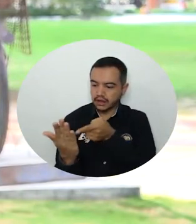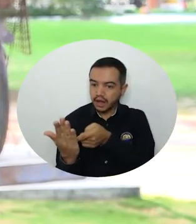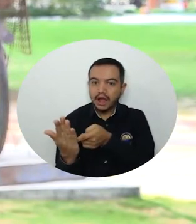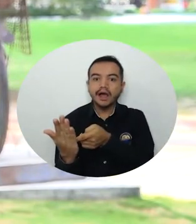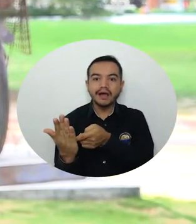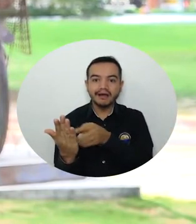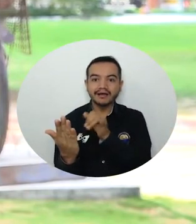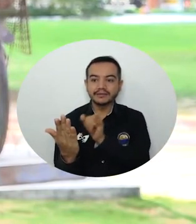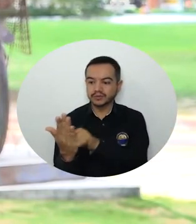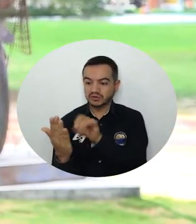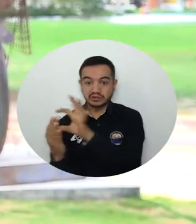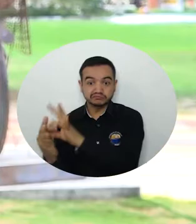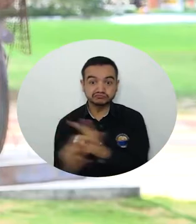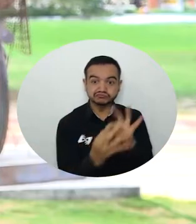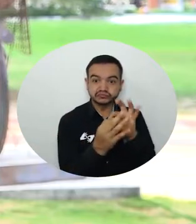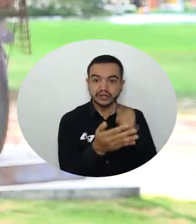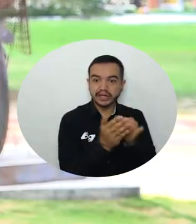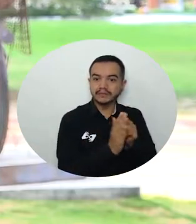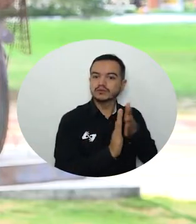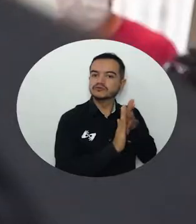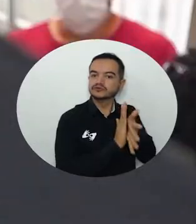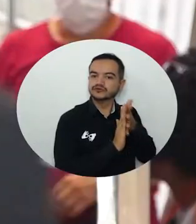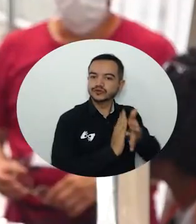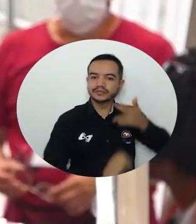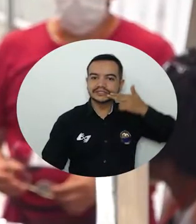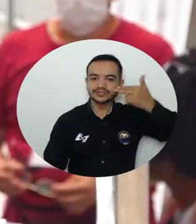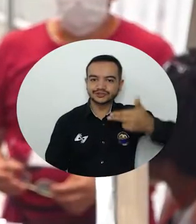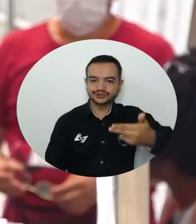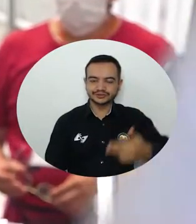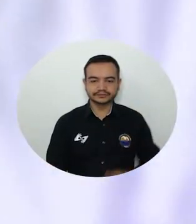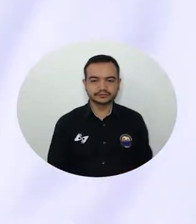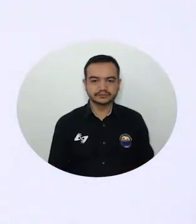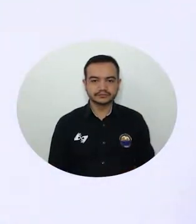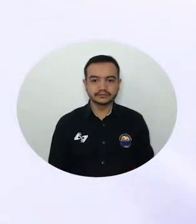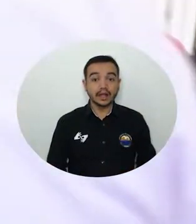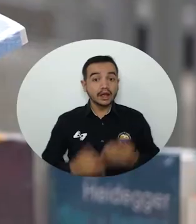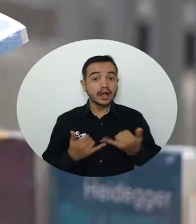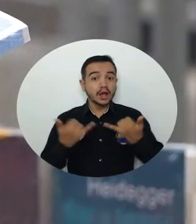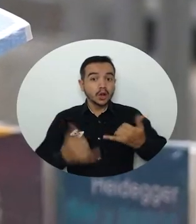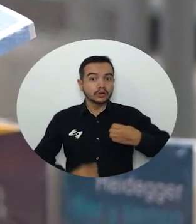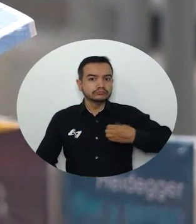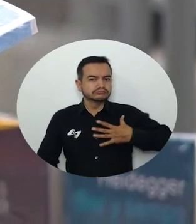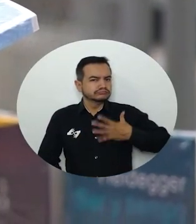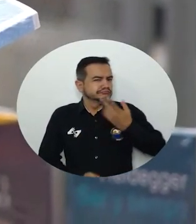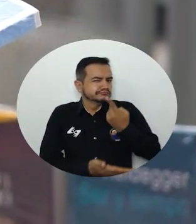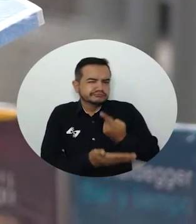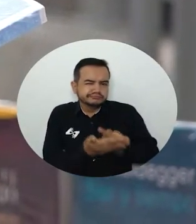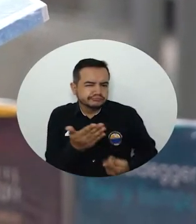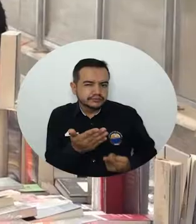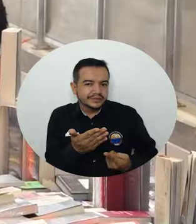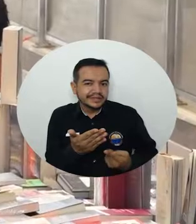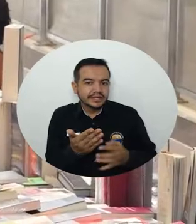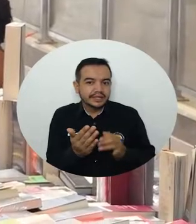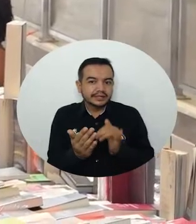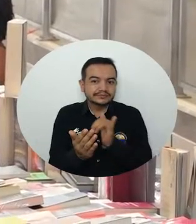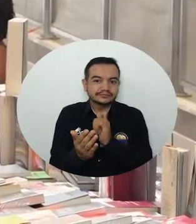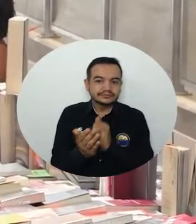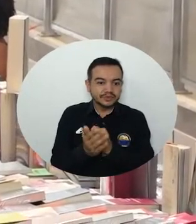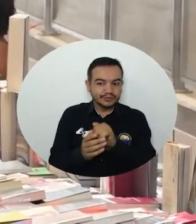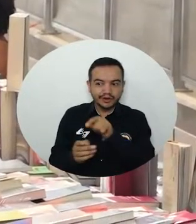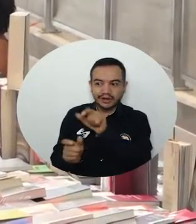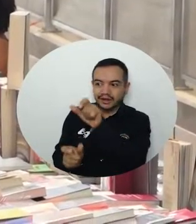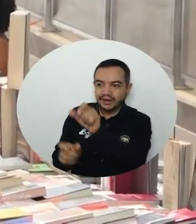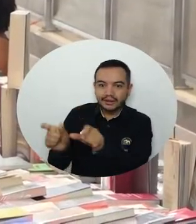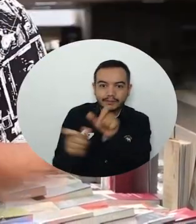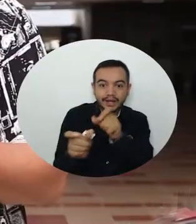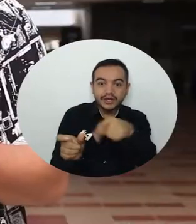acopla perfectamente a la creación de contenido narrativo. Lo que ha ocurrido en esta oportunidad es la posibilidad que los trabajos de